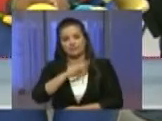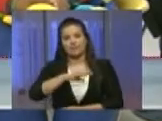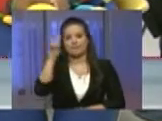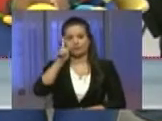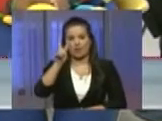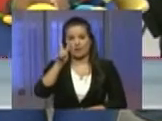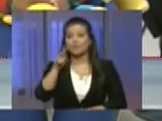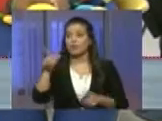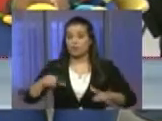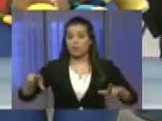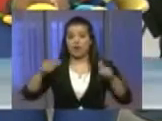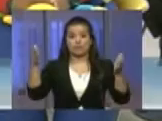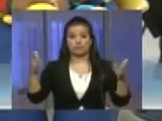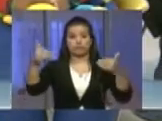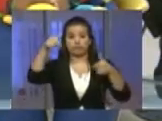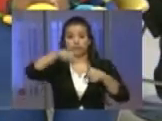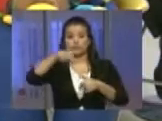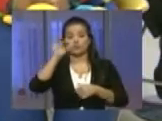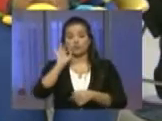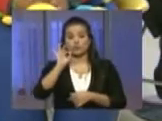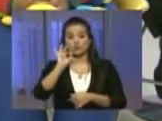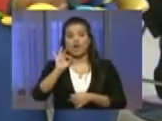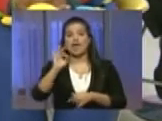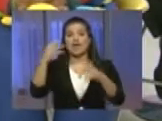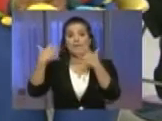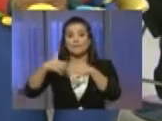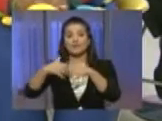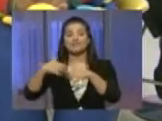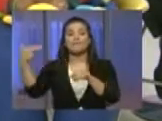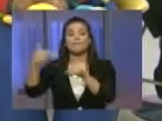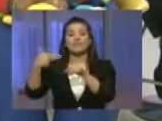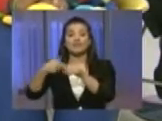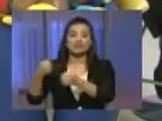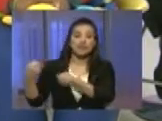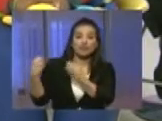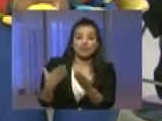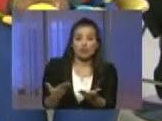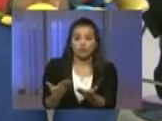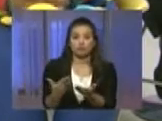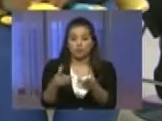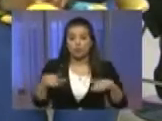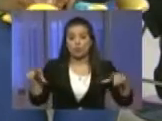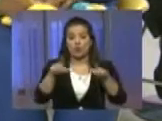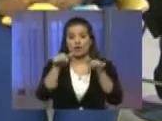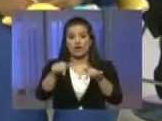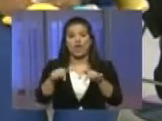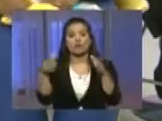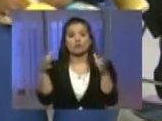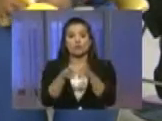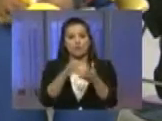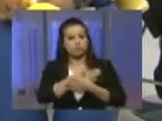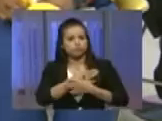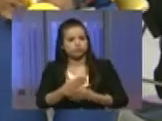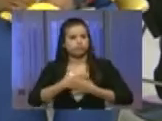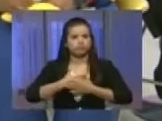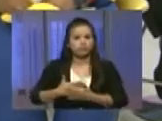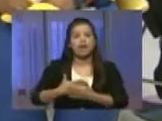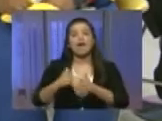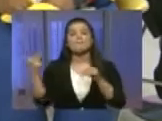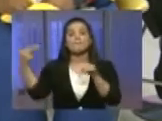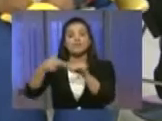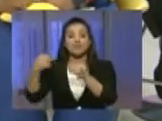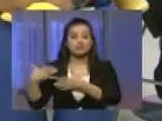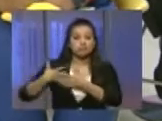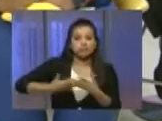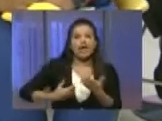ha servido Nuestra Empresa de petróleos venezolana pedevesa que está colaborando para que se desarrolle toda la parte